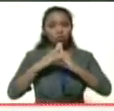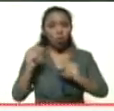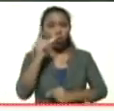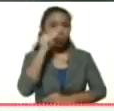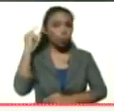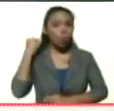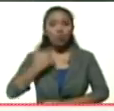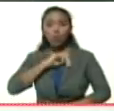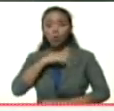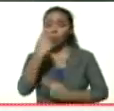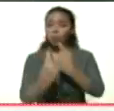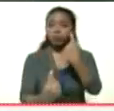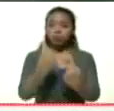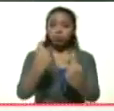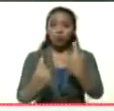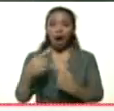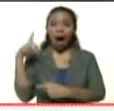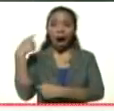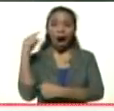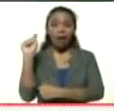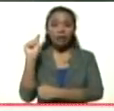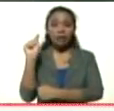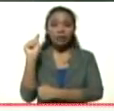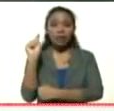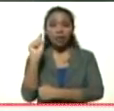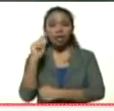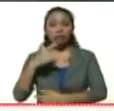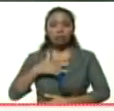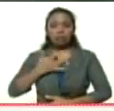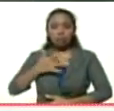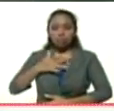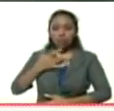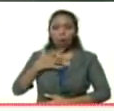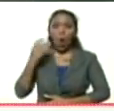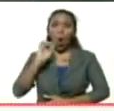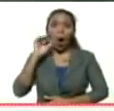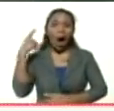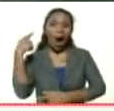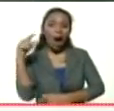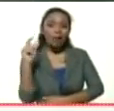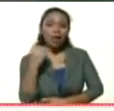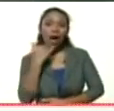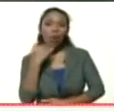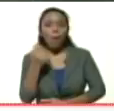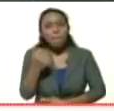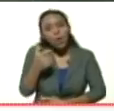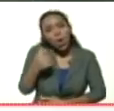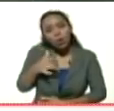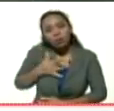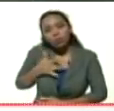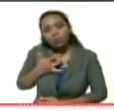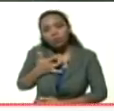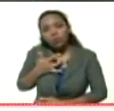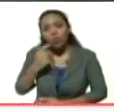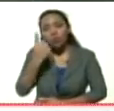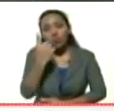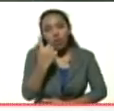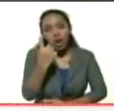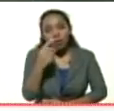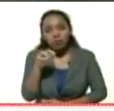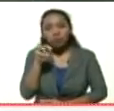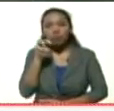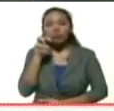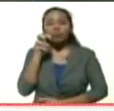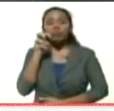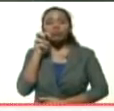todos nuestros pacientes se encuentran o asintomáticos o presentan pocos síntomas, presentan una